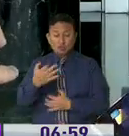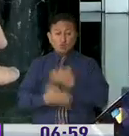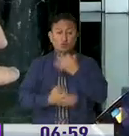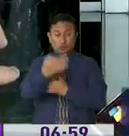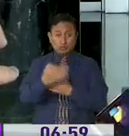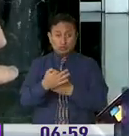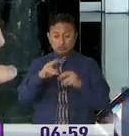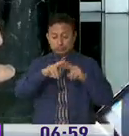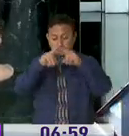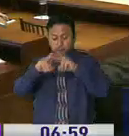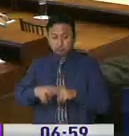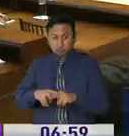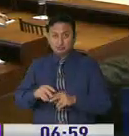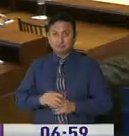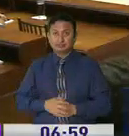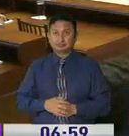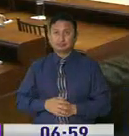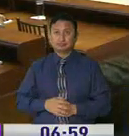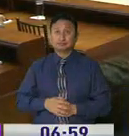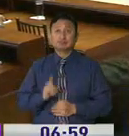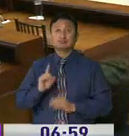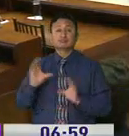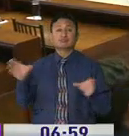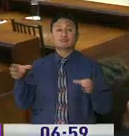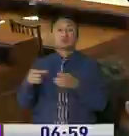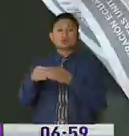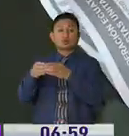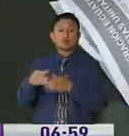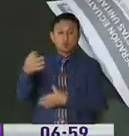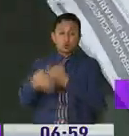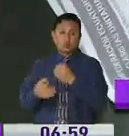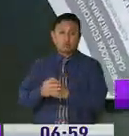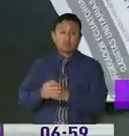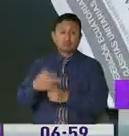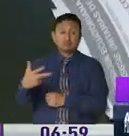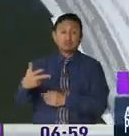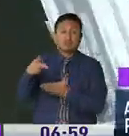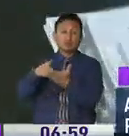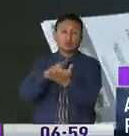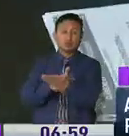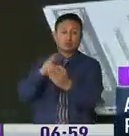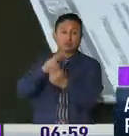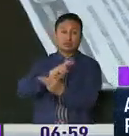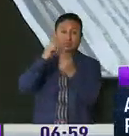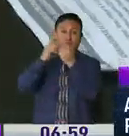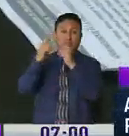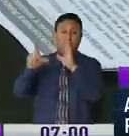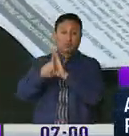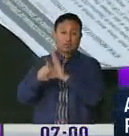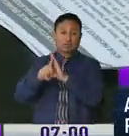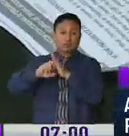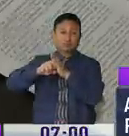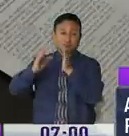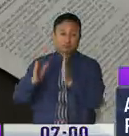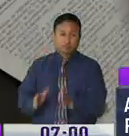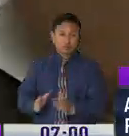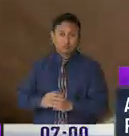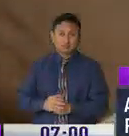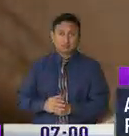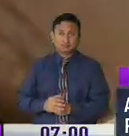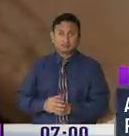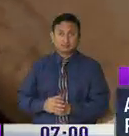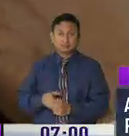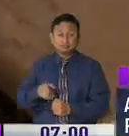parte. En la Comisión de Justicia reposan tres proyectos de reforma de ley a la Contraloría General del Estado. Las mismas